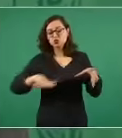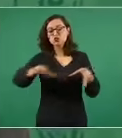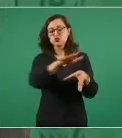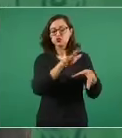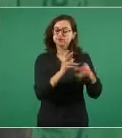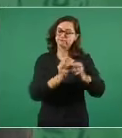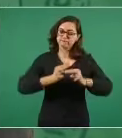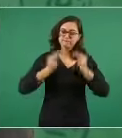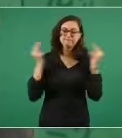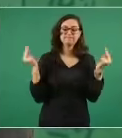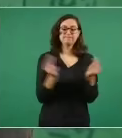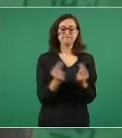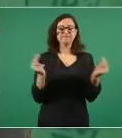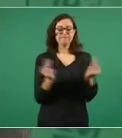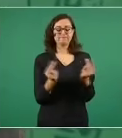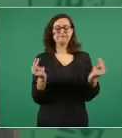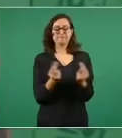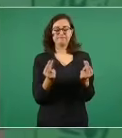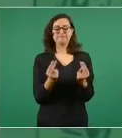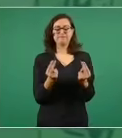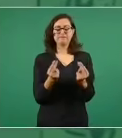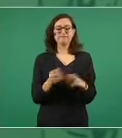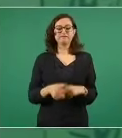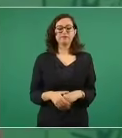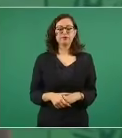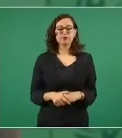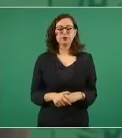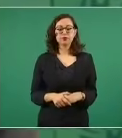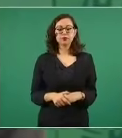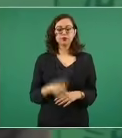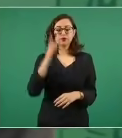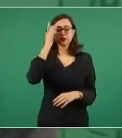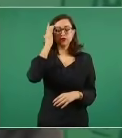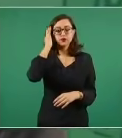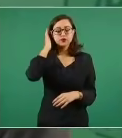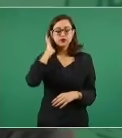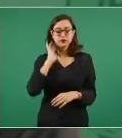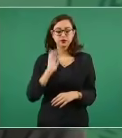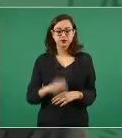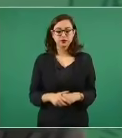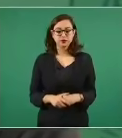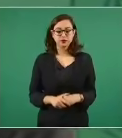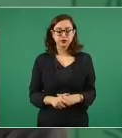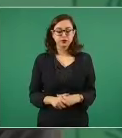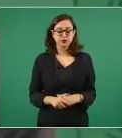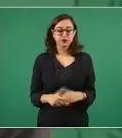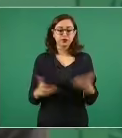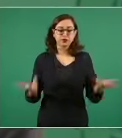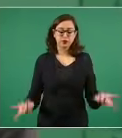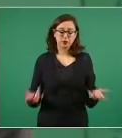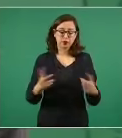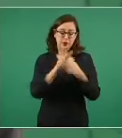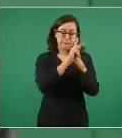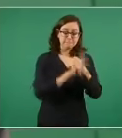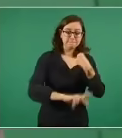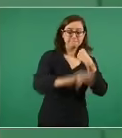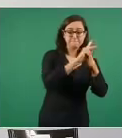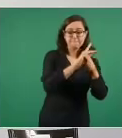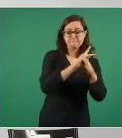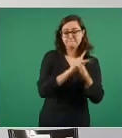Somos parte de dos naciones que